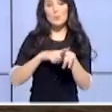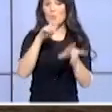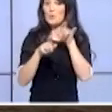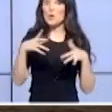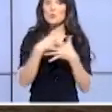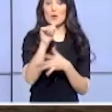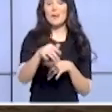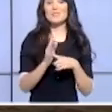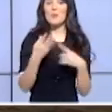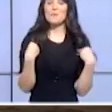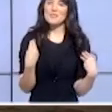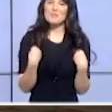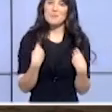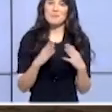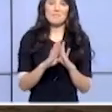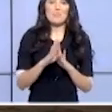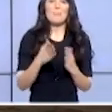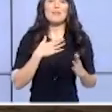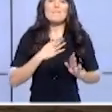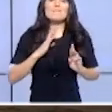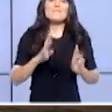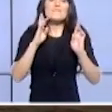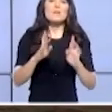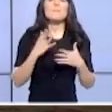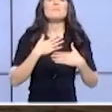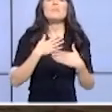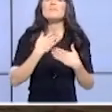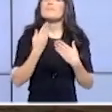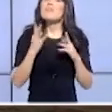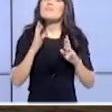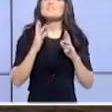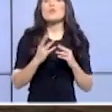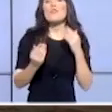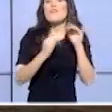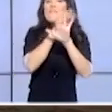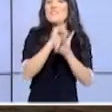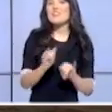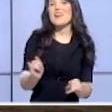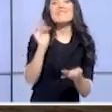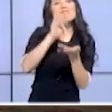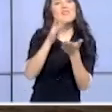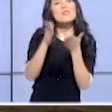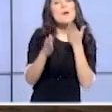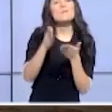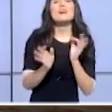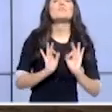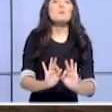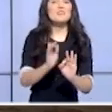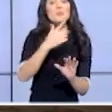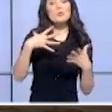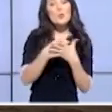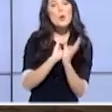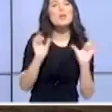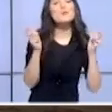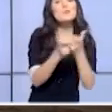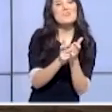estos con todos mis paisanos para expresaros mis mejores deseos de felicidad en estos días tan especiales en los que